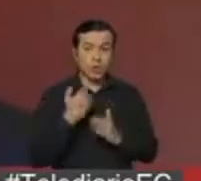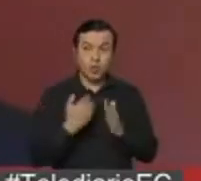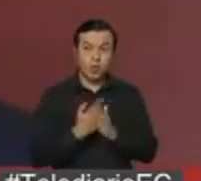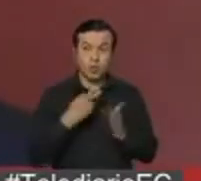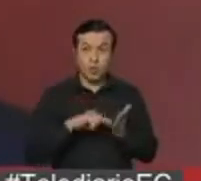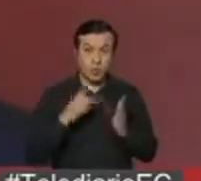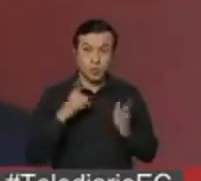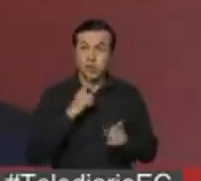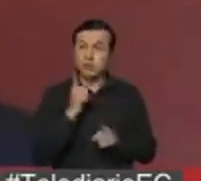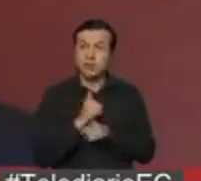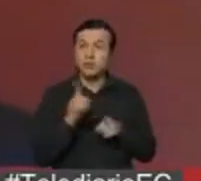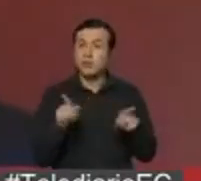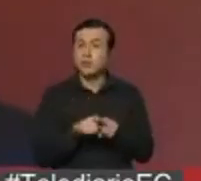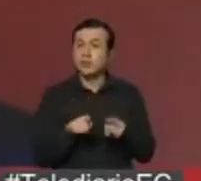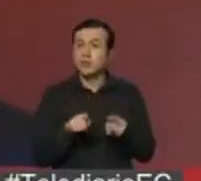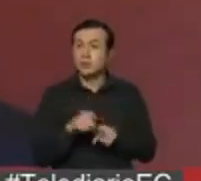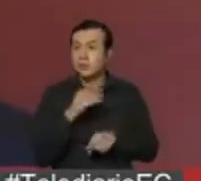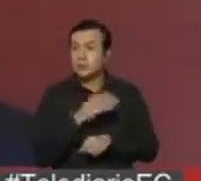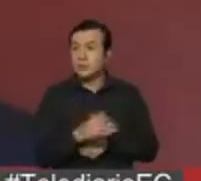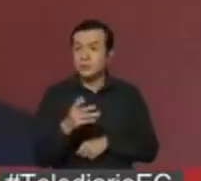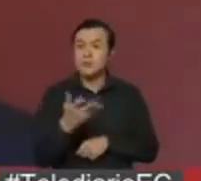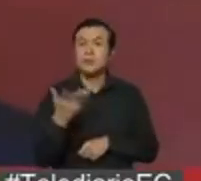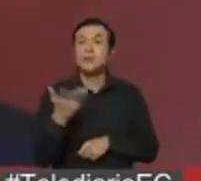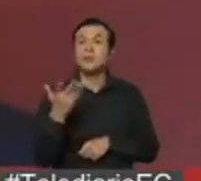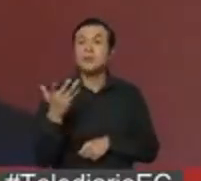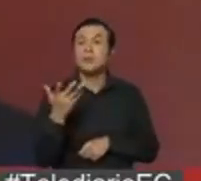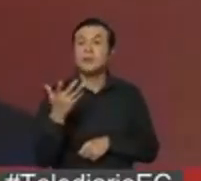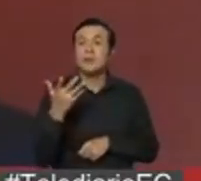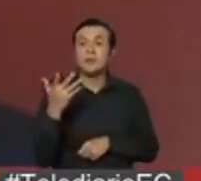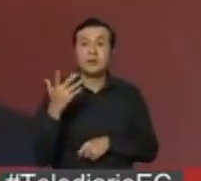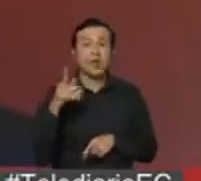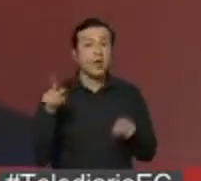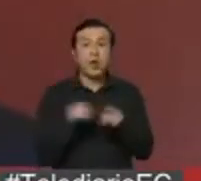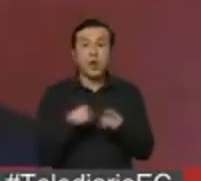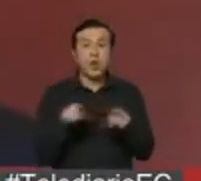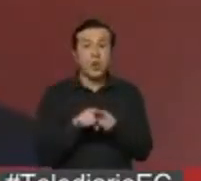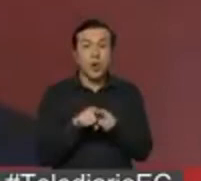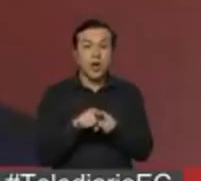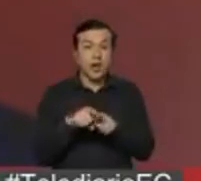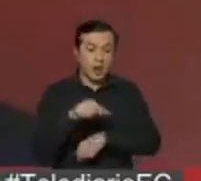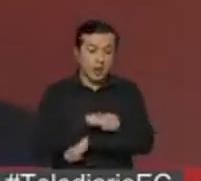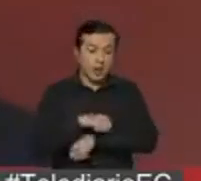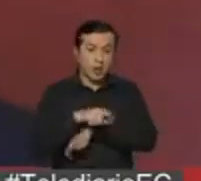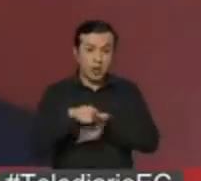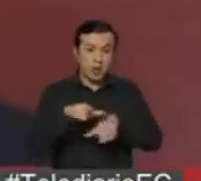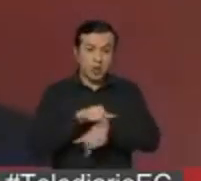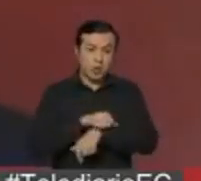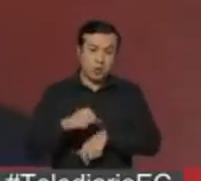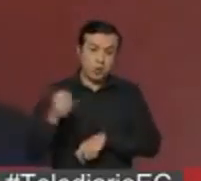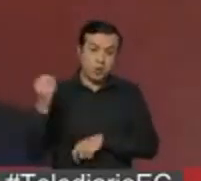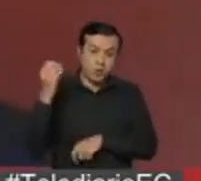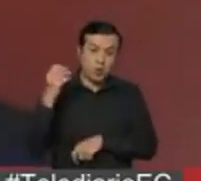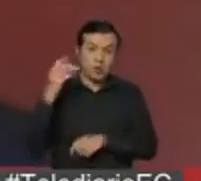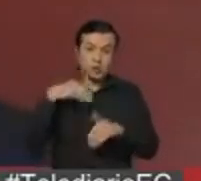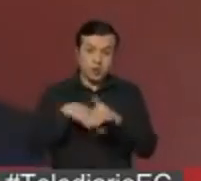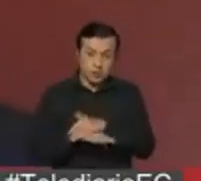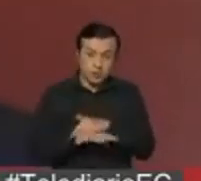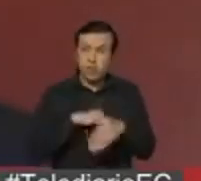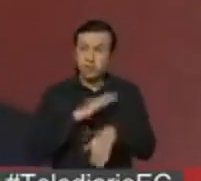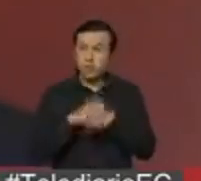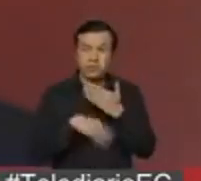Son equivalentes a los filtros que existen en los quirófanos. Hay medidas a la entrada, hay medidas al